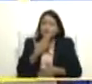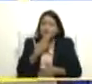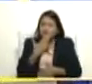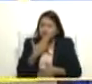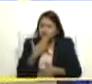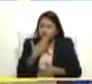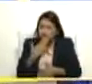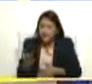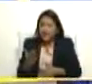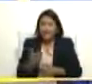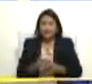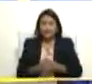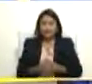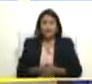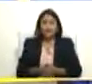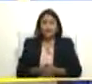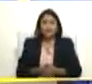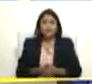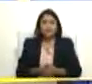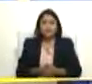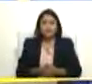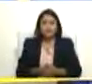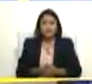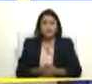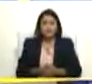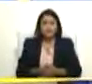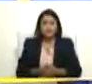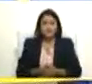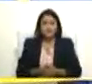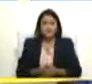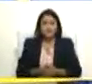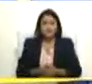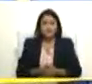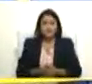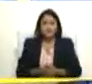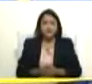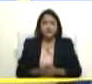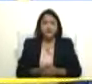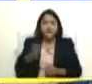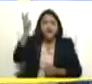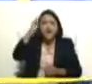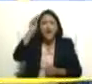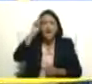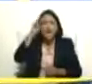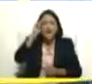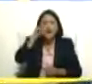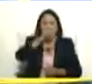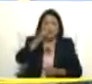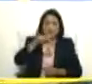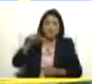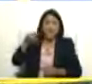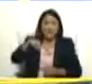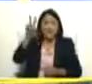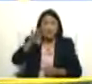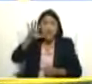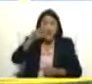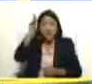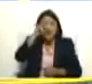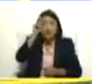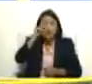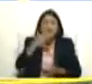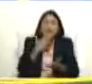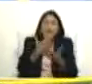corazón colectivo y compartido de amor por la patria de nuestro pueblo, a las maestras y a los maestros del país, a los profesores